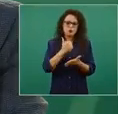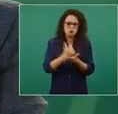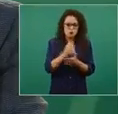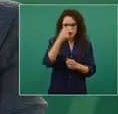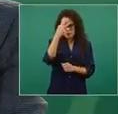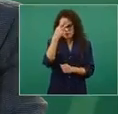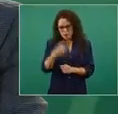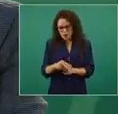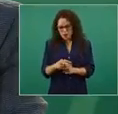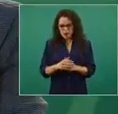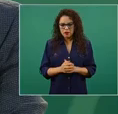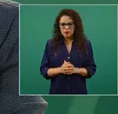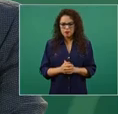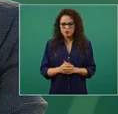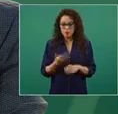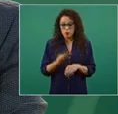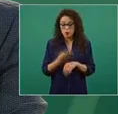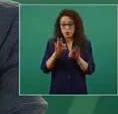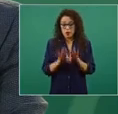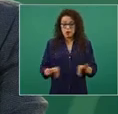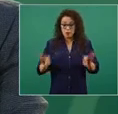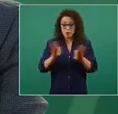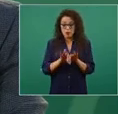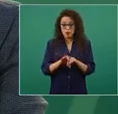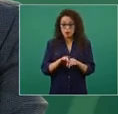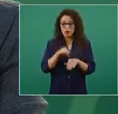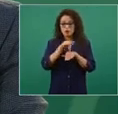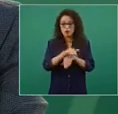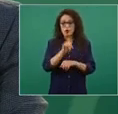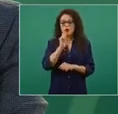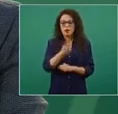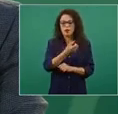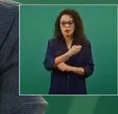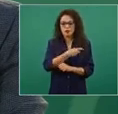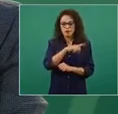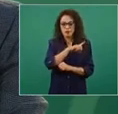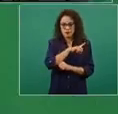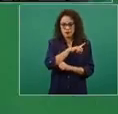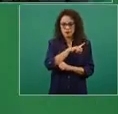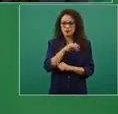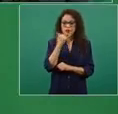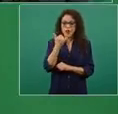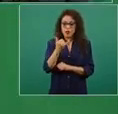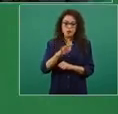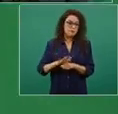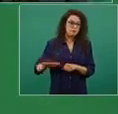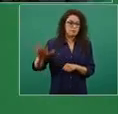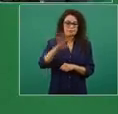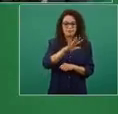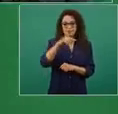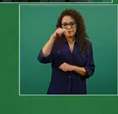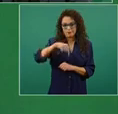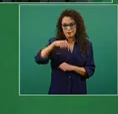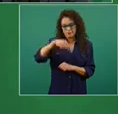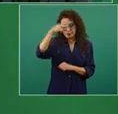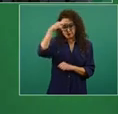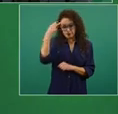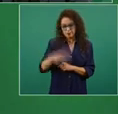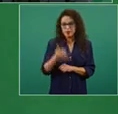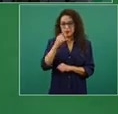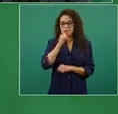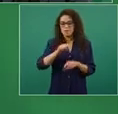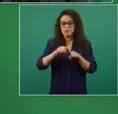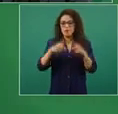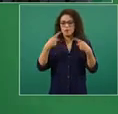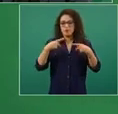México, personajes importantes para la salud y la salud pública de este país y directivos, y tendremos estos videos